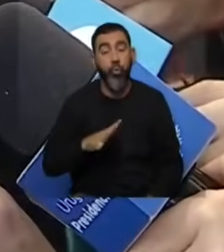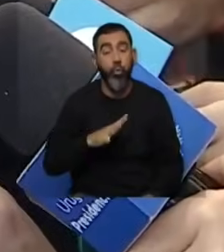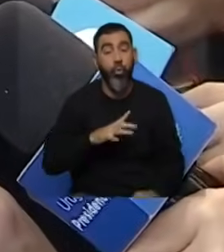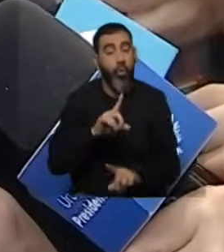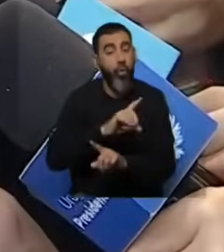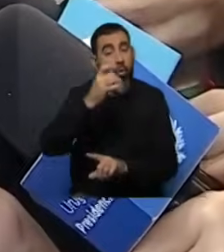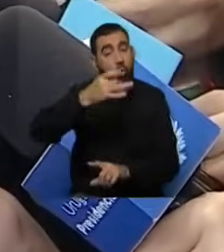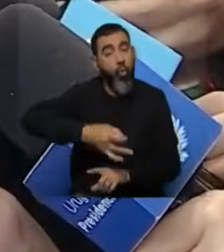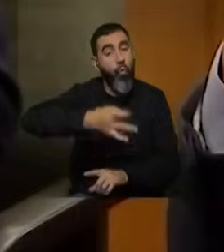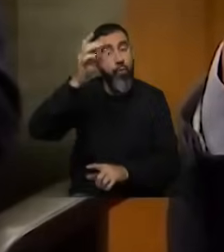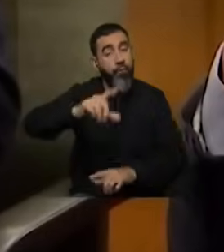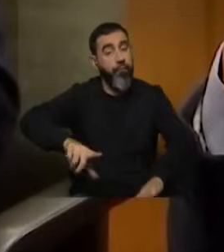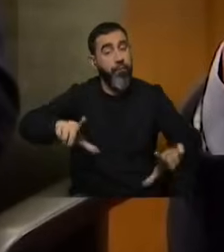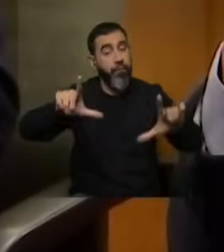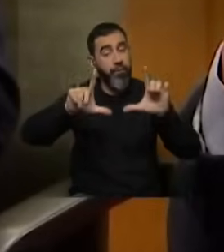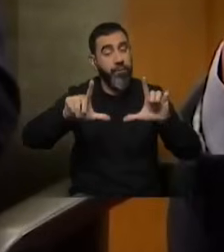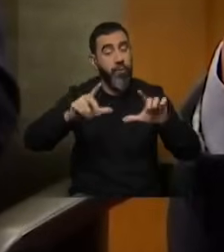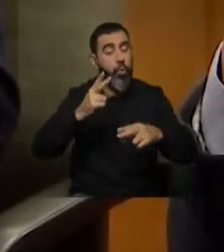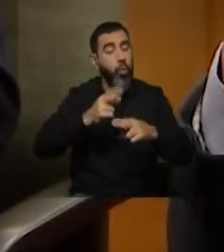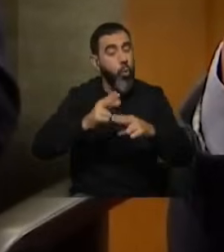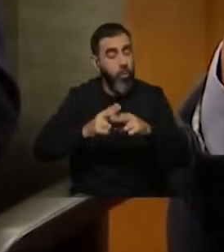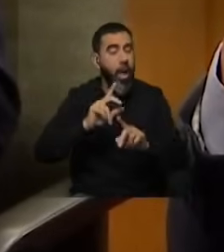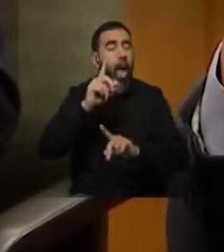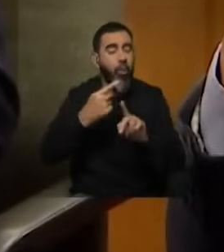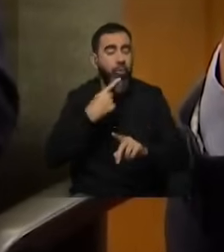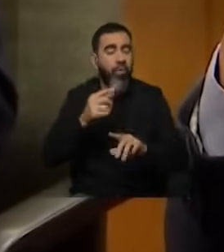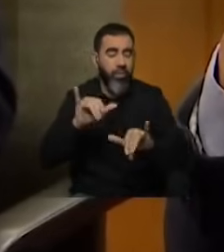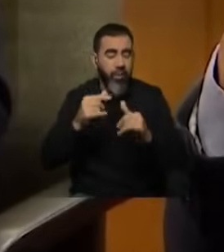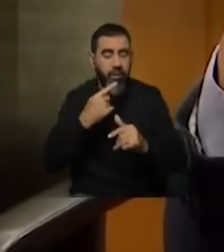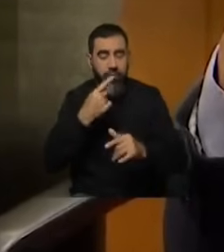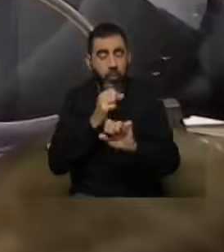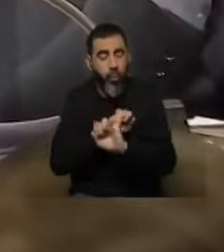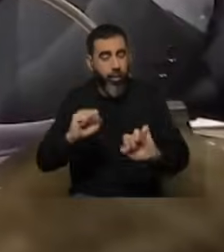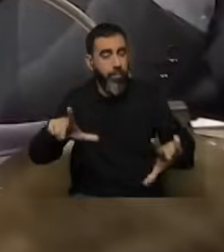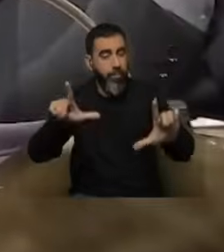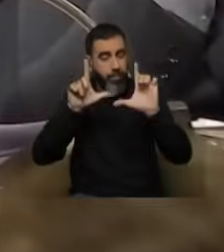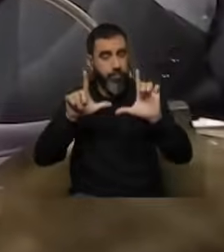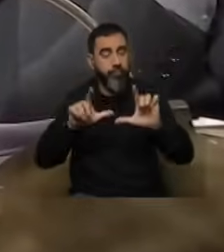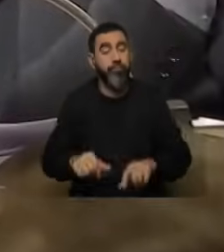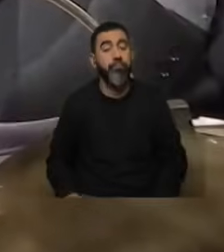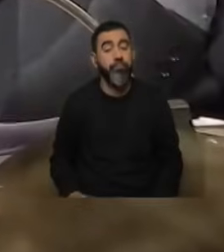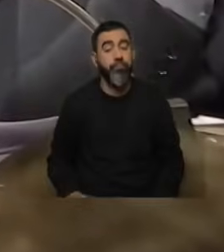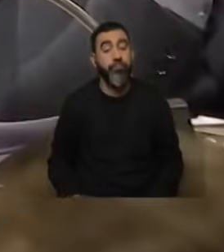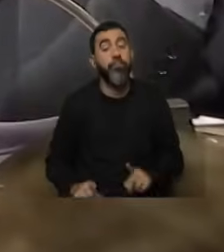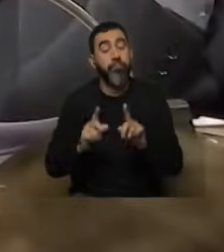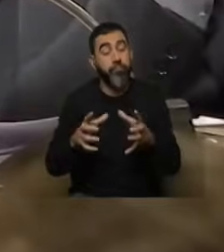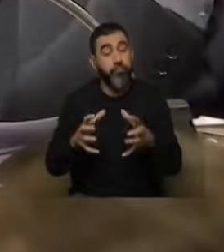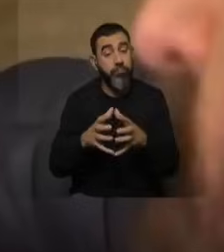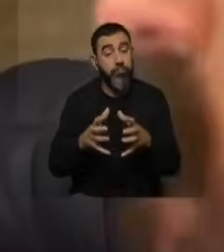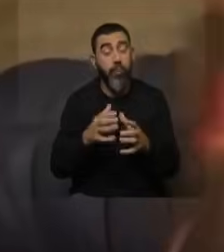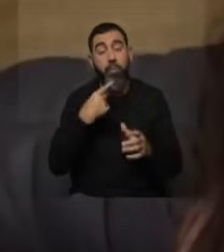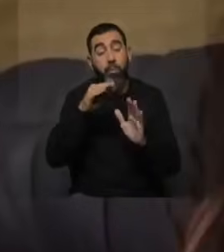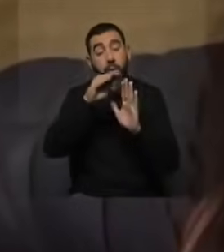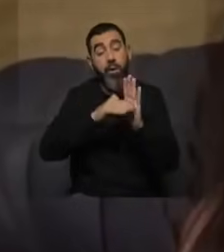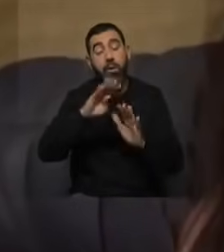oficializado sus intenciones el hombre de delgado era manejado desde hace varios meses como precandidato en filas nacionalistas incluso varios sectores como la lista